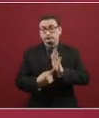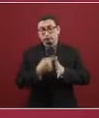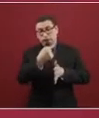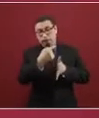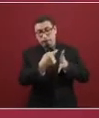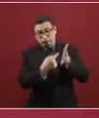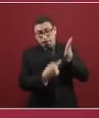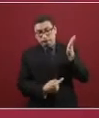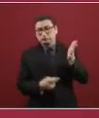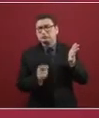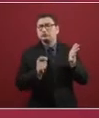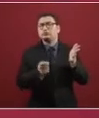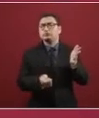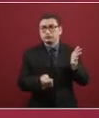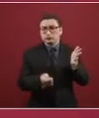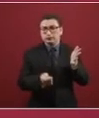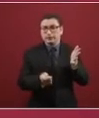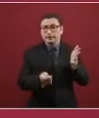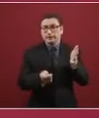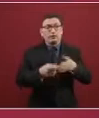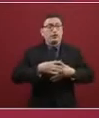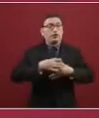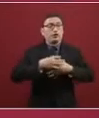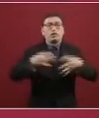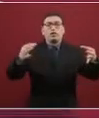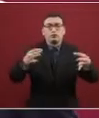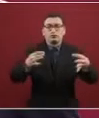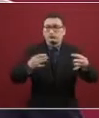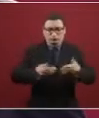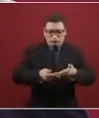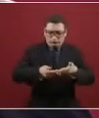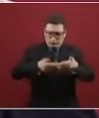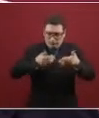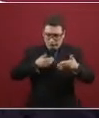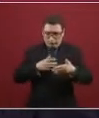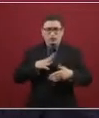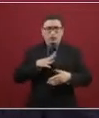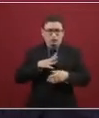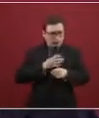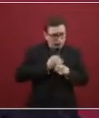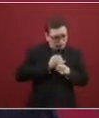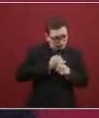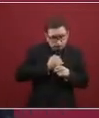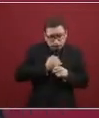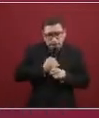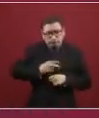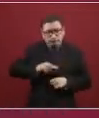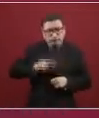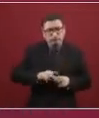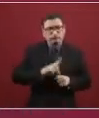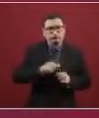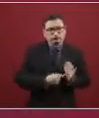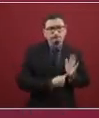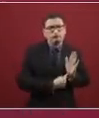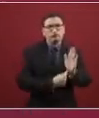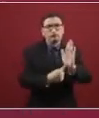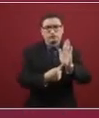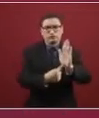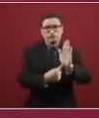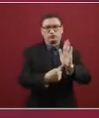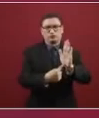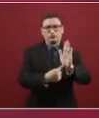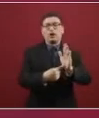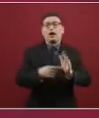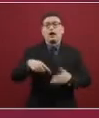a informarse sin sustento cuando denunciamos aquí esto les molestó